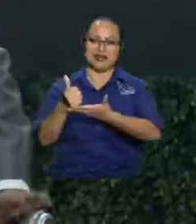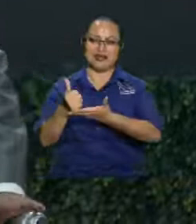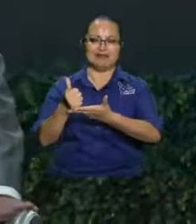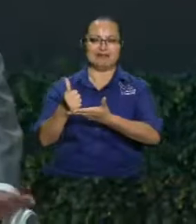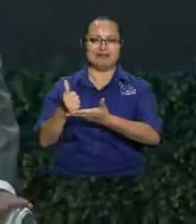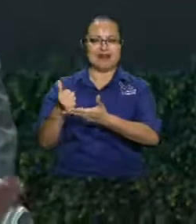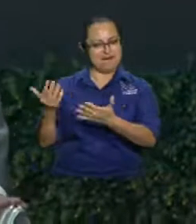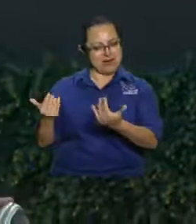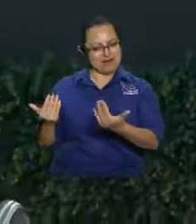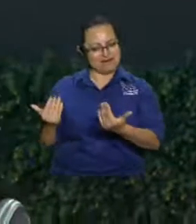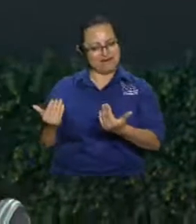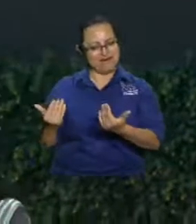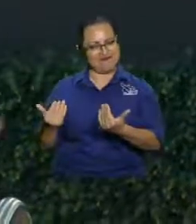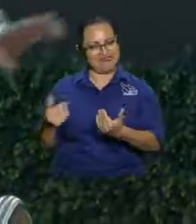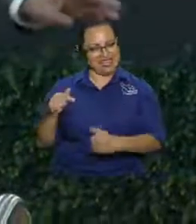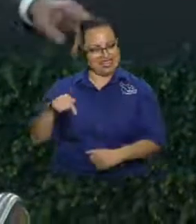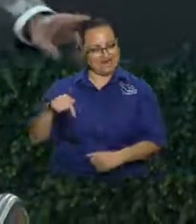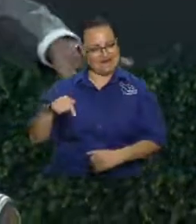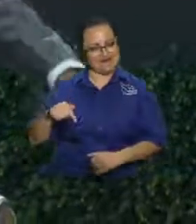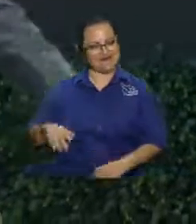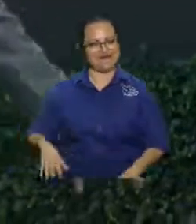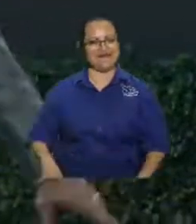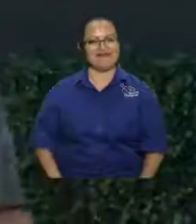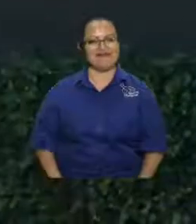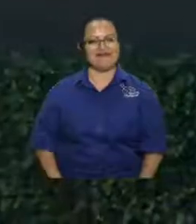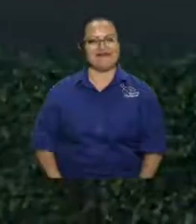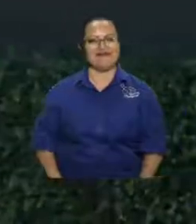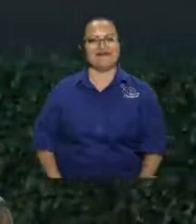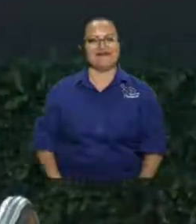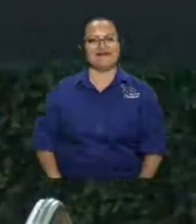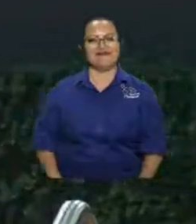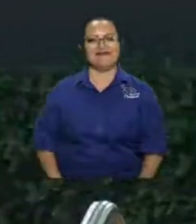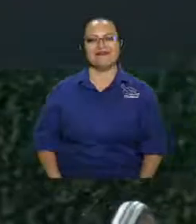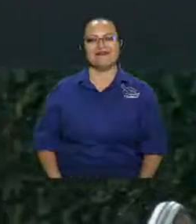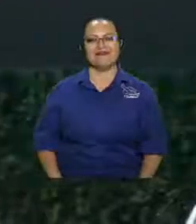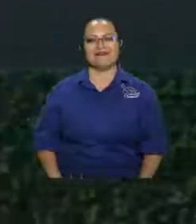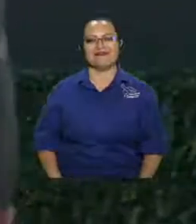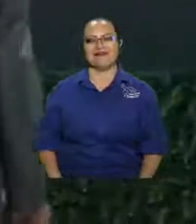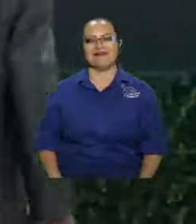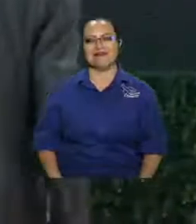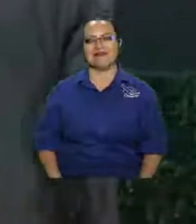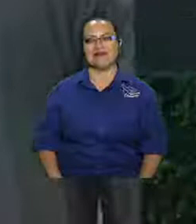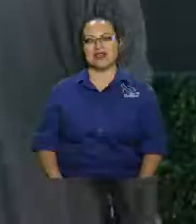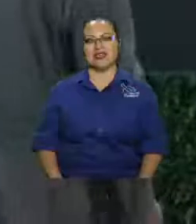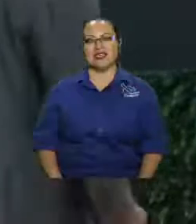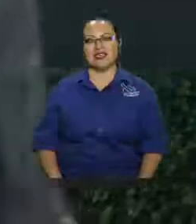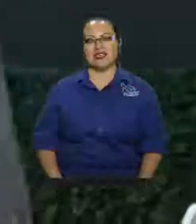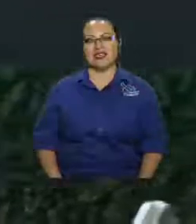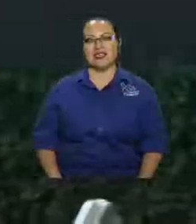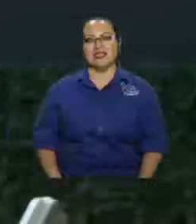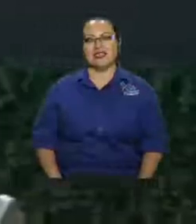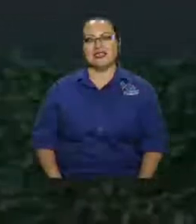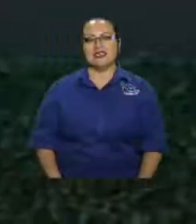Me vas a ayudar, Fiat. Sube. Sube. Por donde tú quieras, sube.